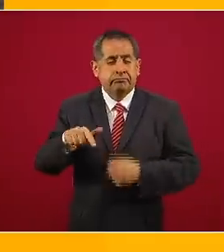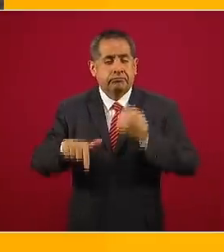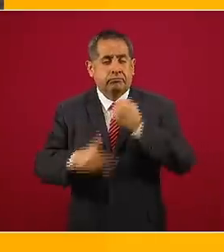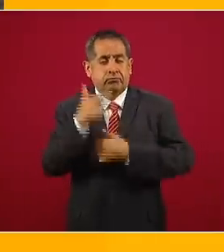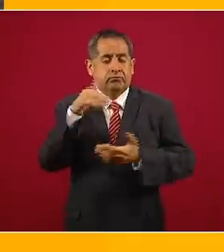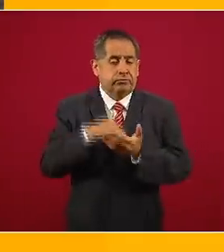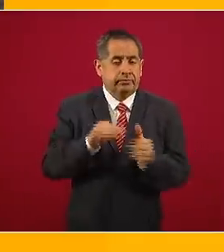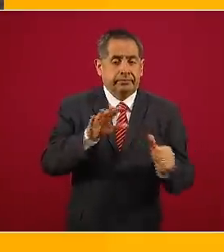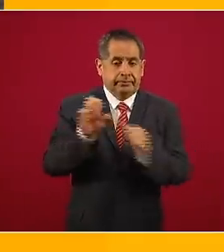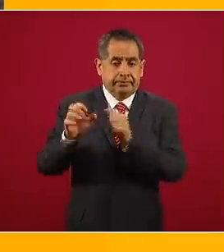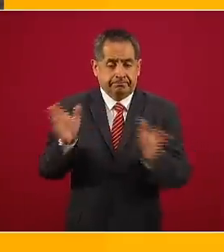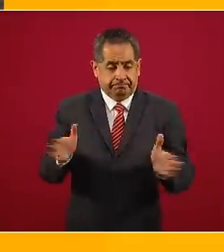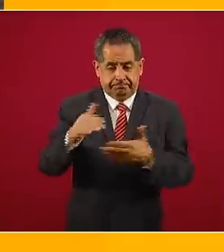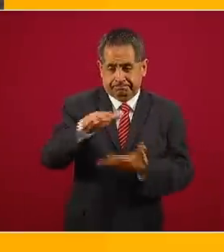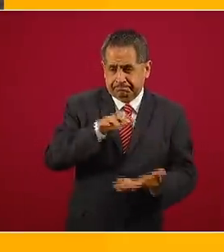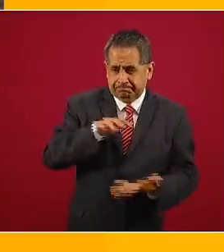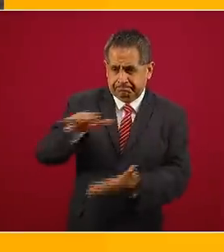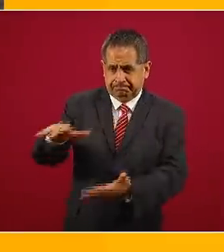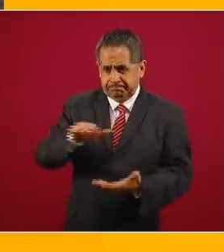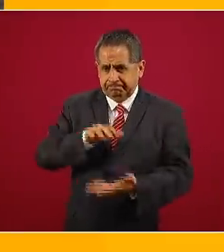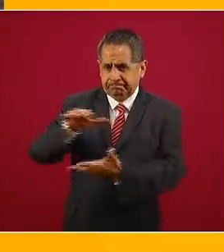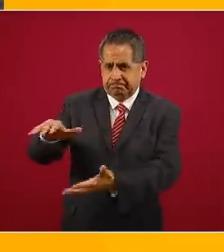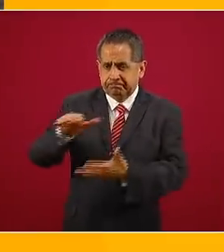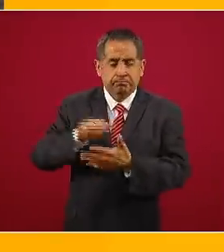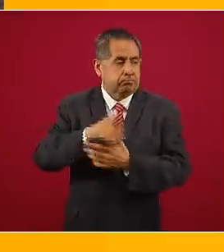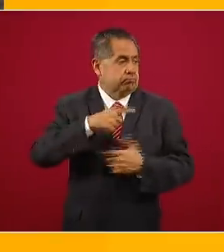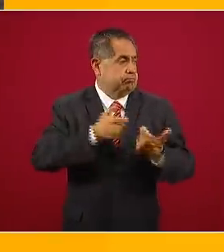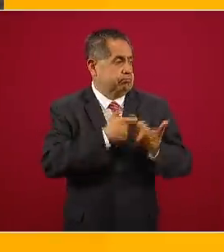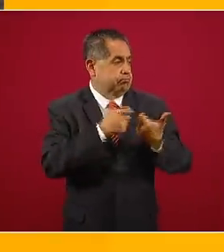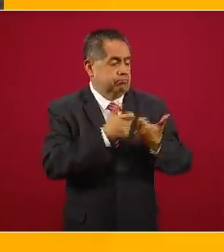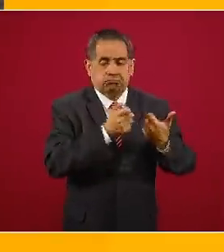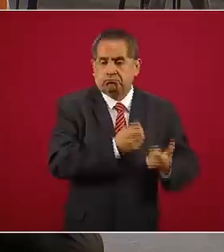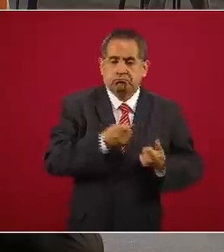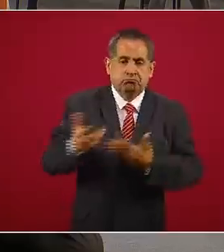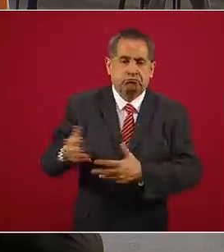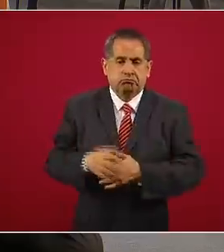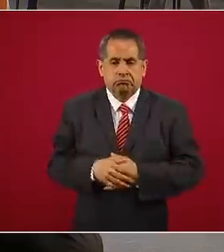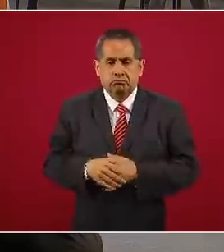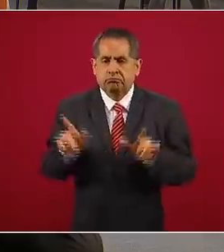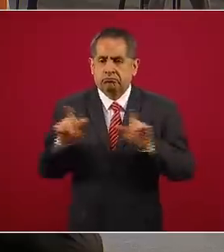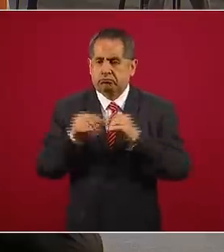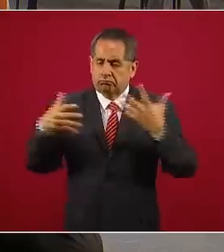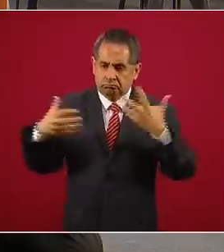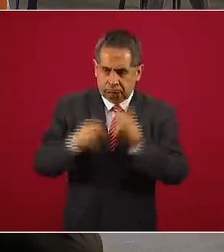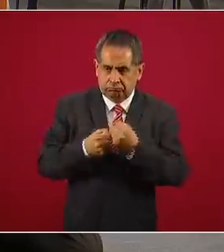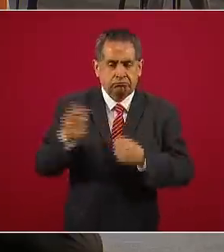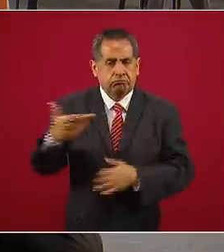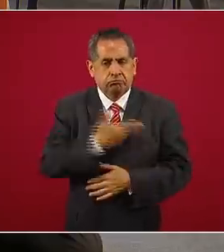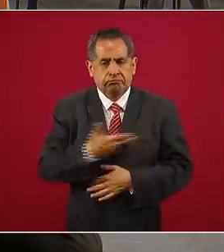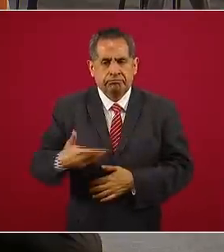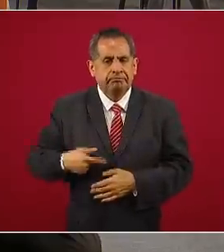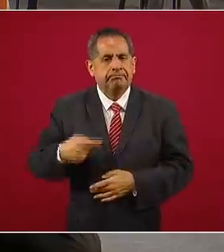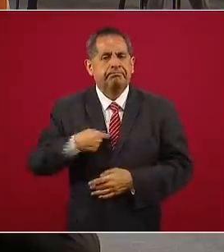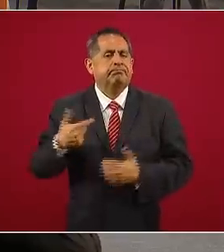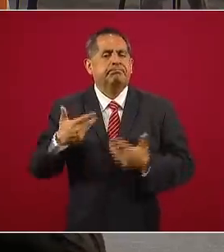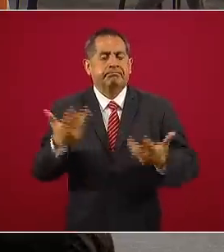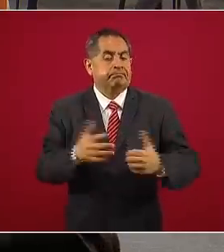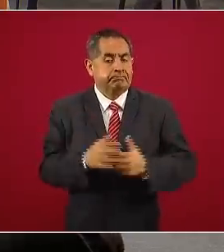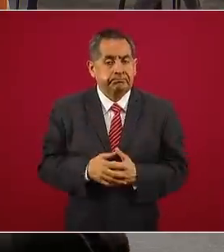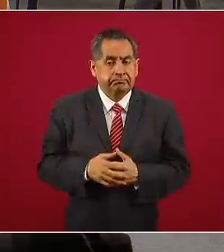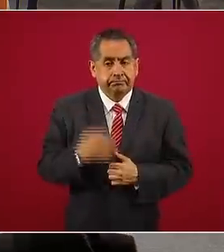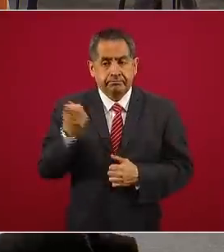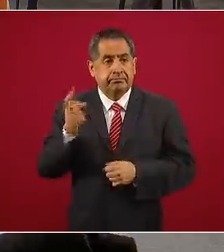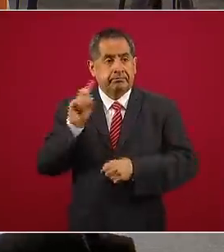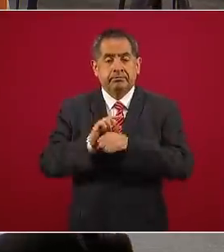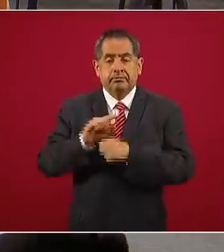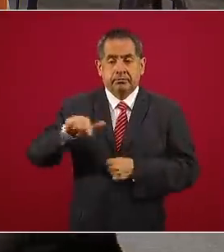despensas con el apoyo de los miembros del patronato en resumen señor presidente lo que se ha hecho desde ese día